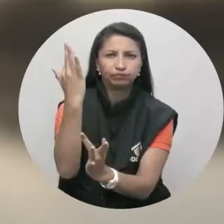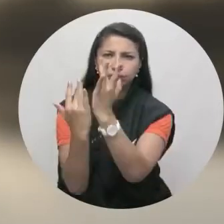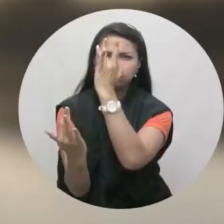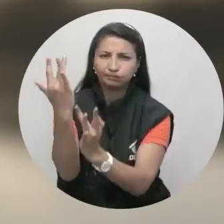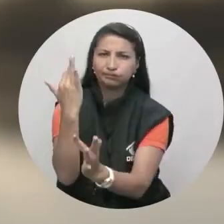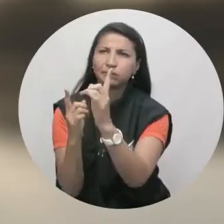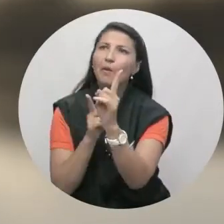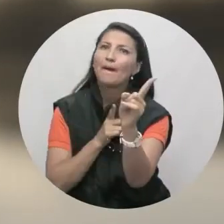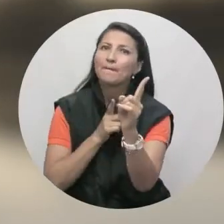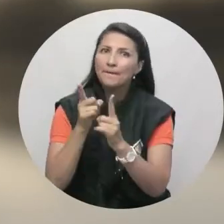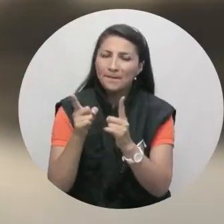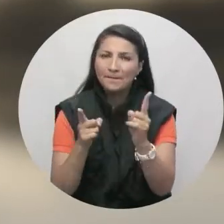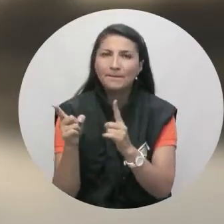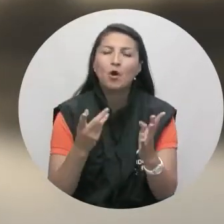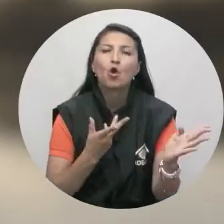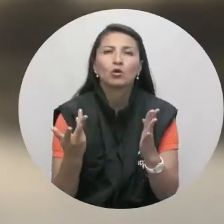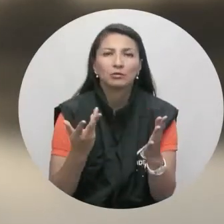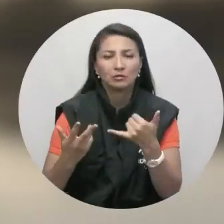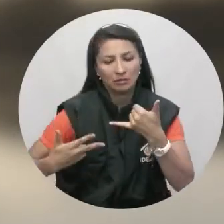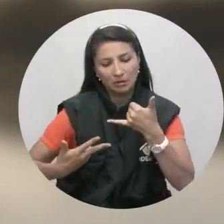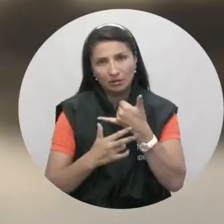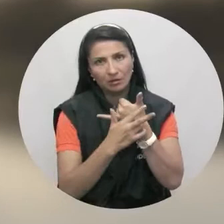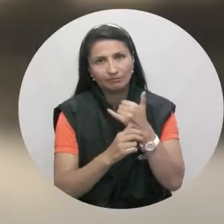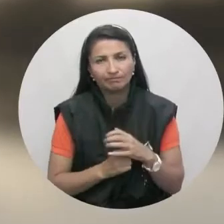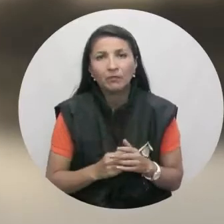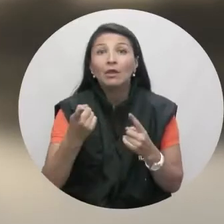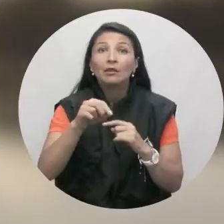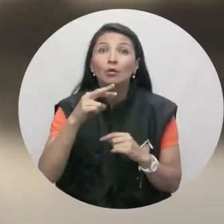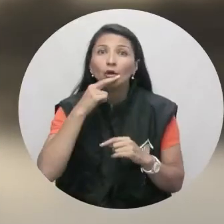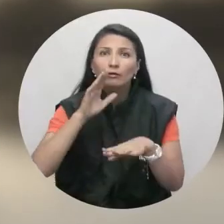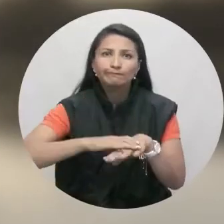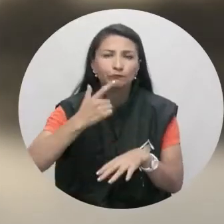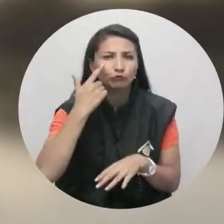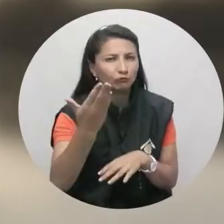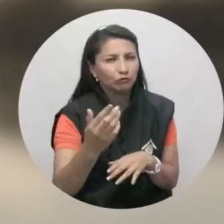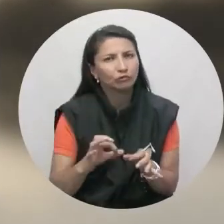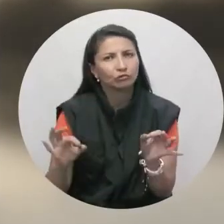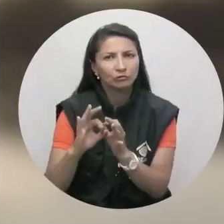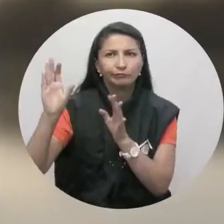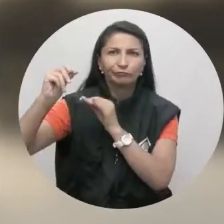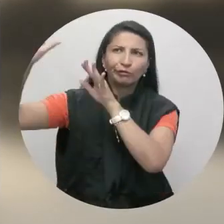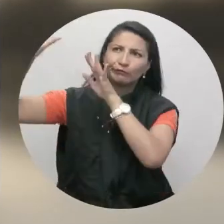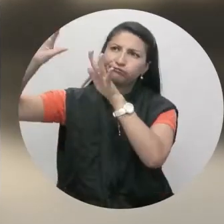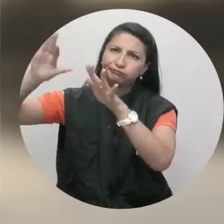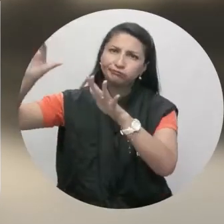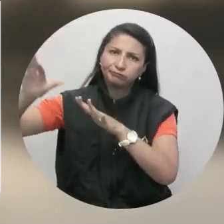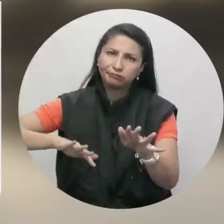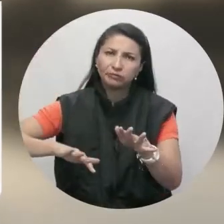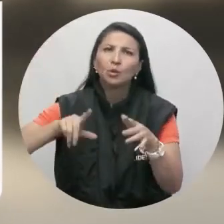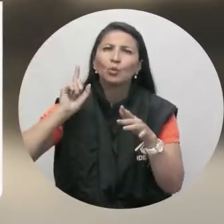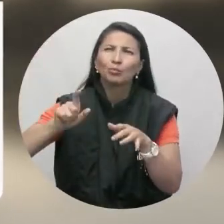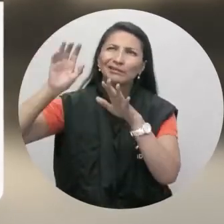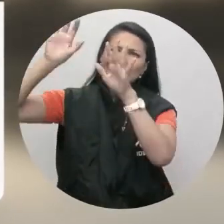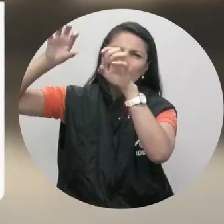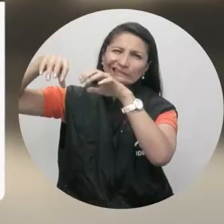algunos municipios de la región andina. Alerta roja por alta probabilidad de deslizamientos de tierra ocasionados por las fuertes lluvias